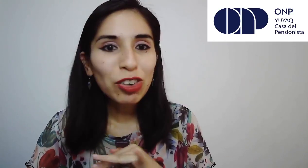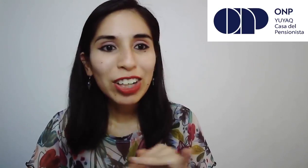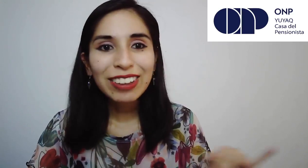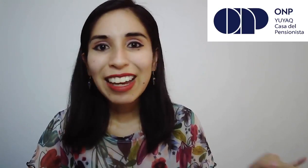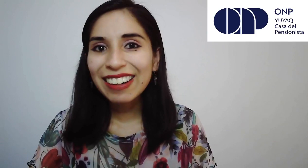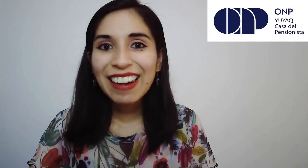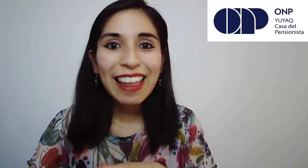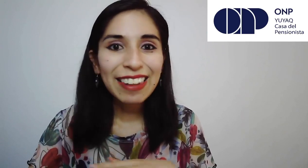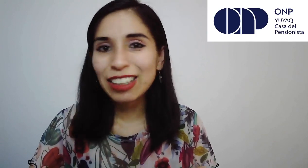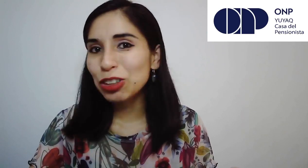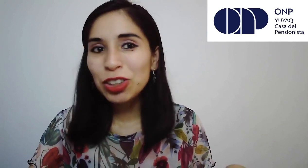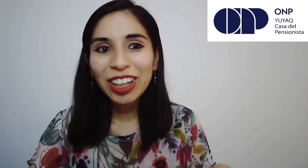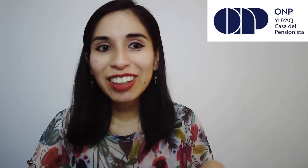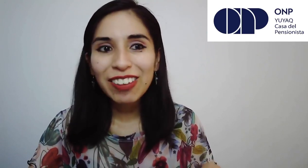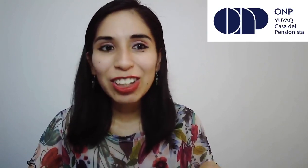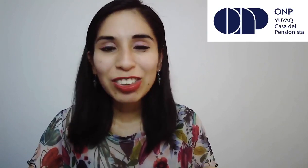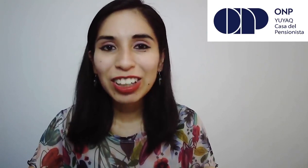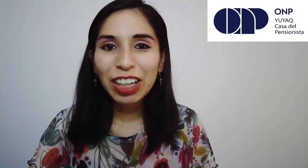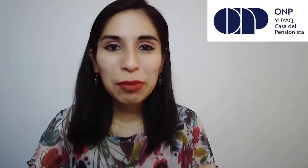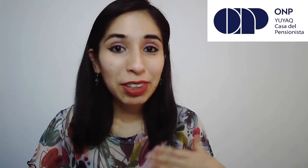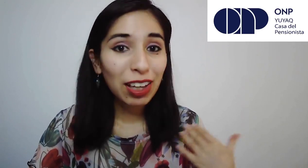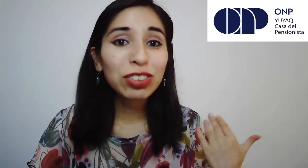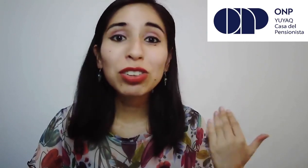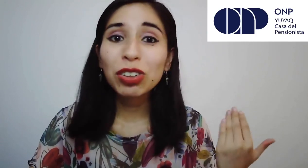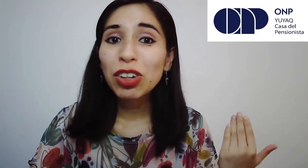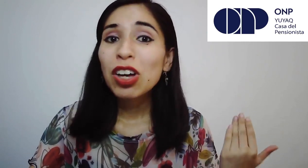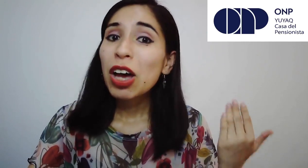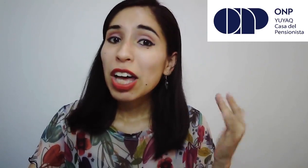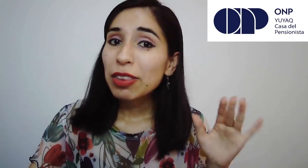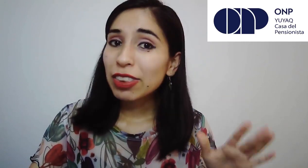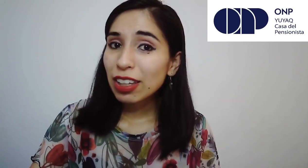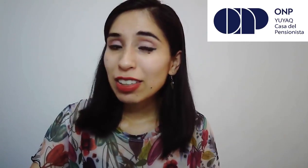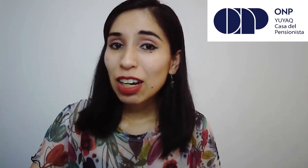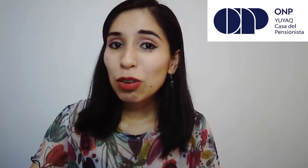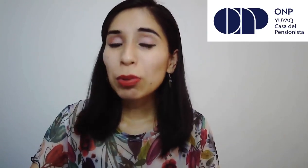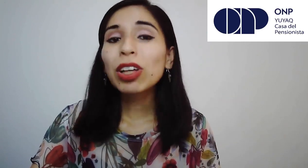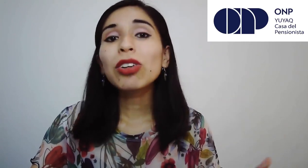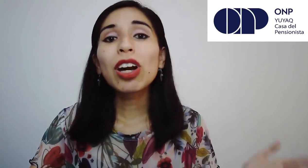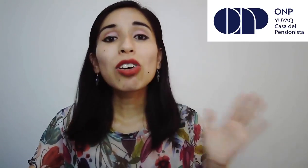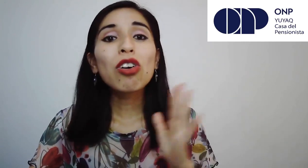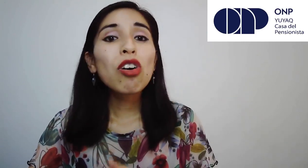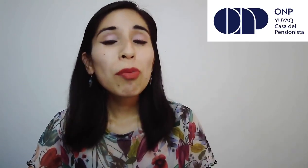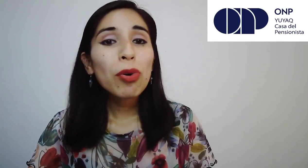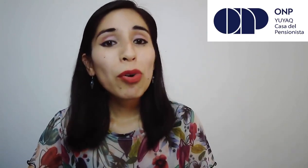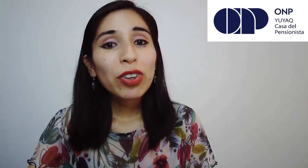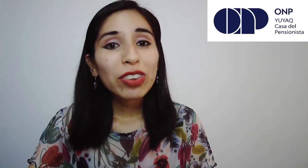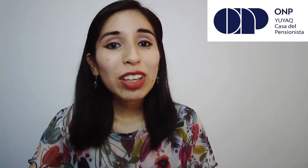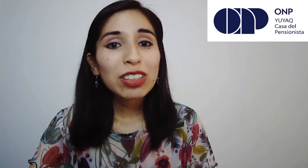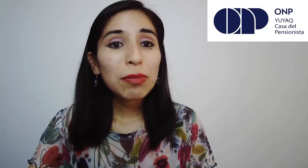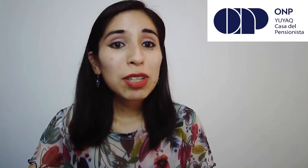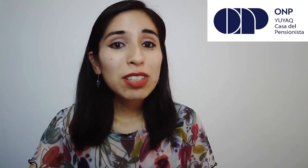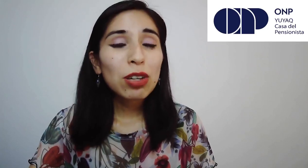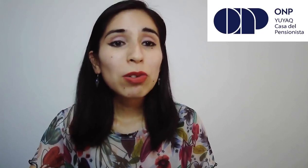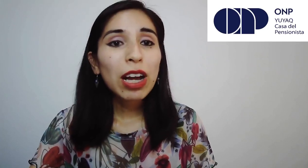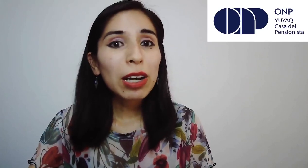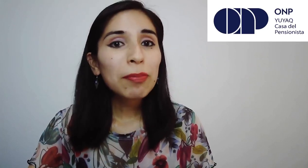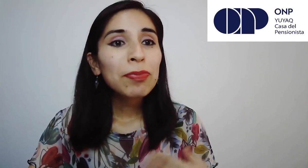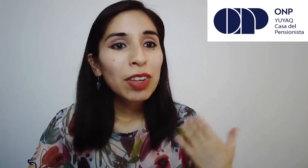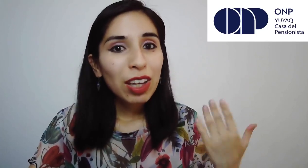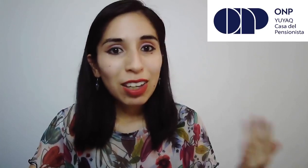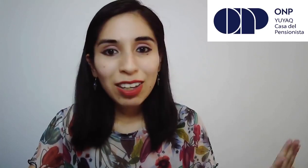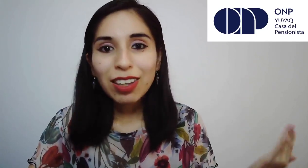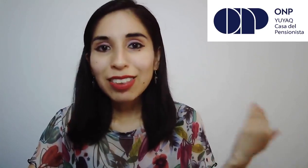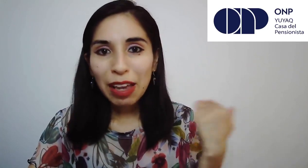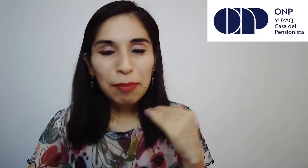podían conectar nadie y hoy trataba de conectarme tanto desde la computadora como desde mi celular